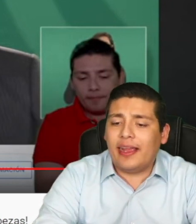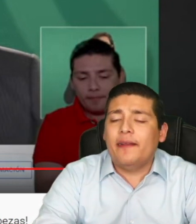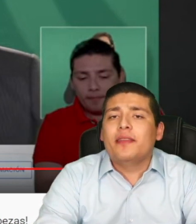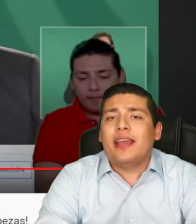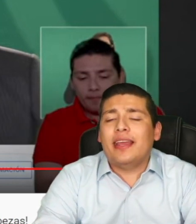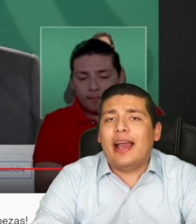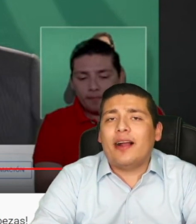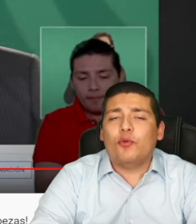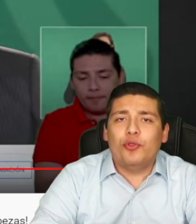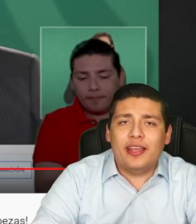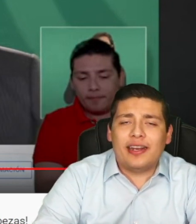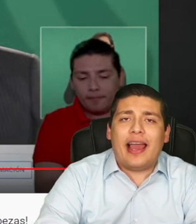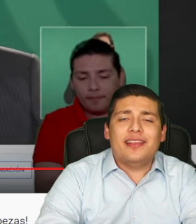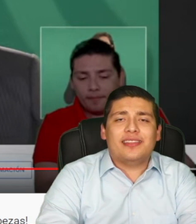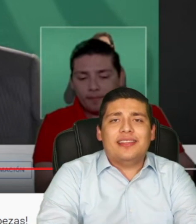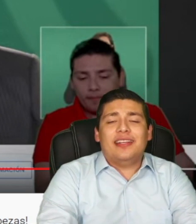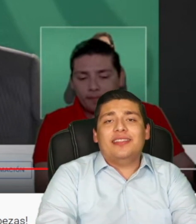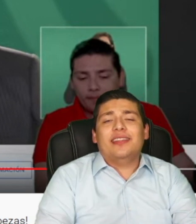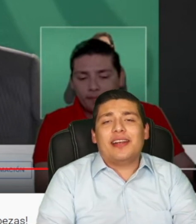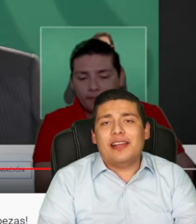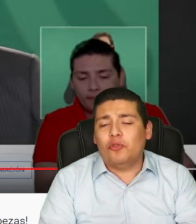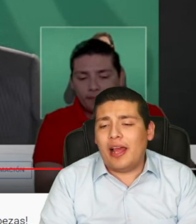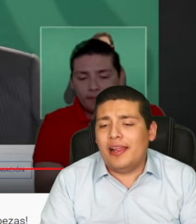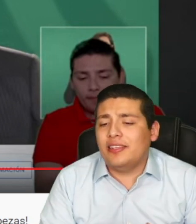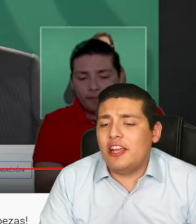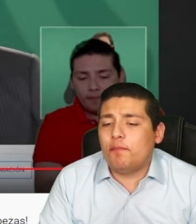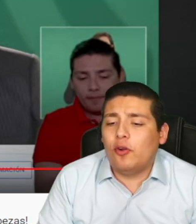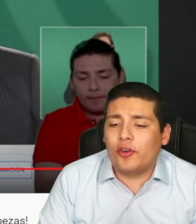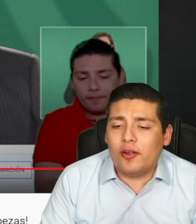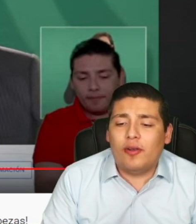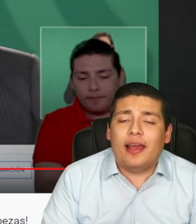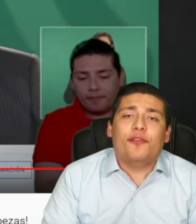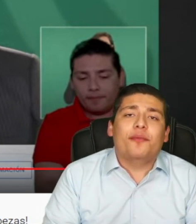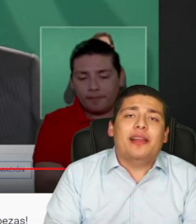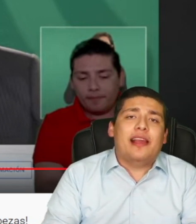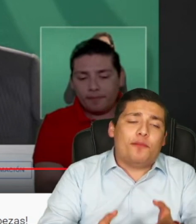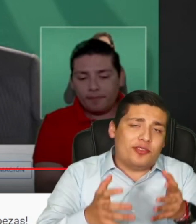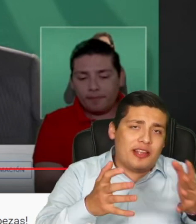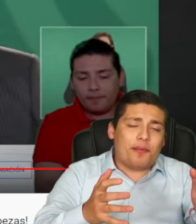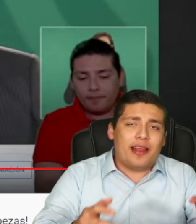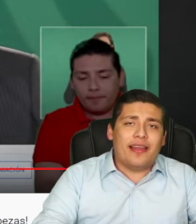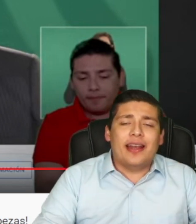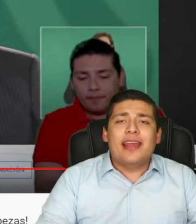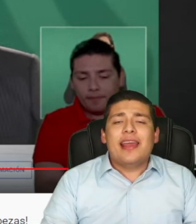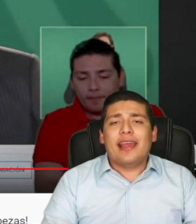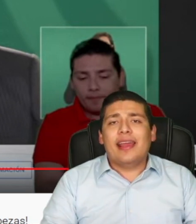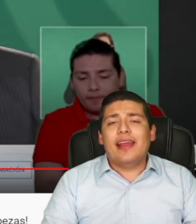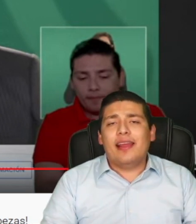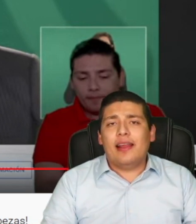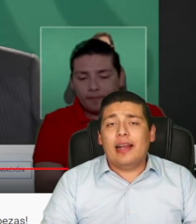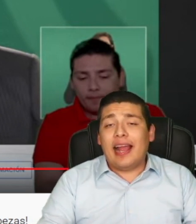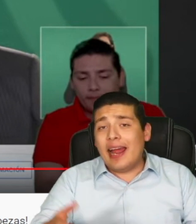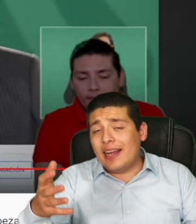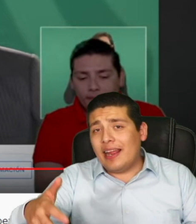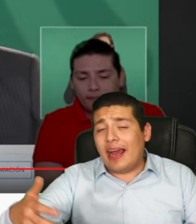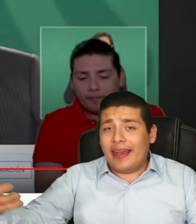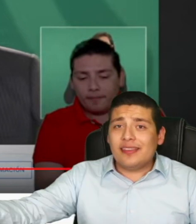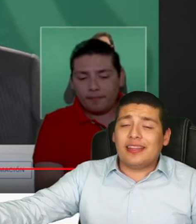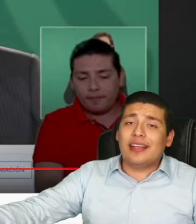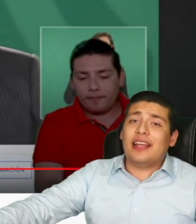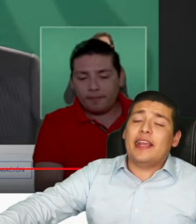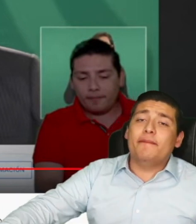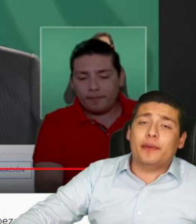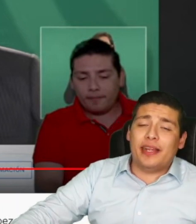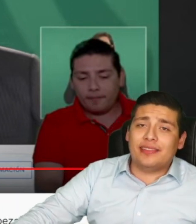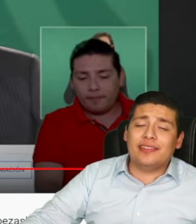que acudir a instancias internacionales y por lo regular, familia, pues siempre le dan el gane a